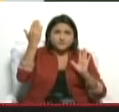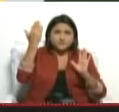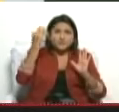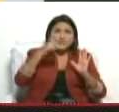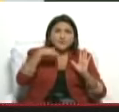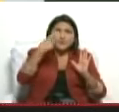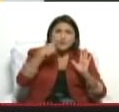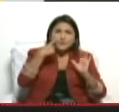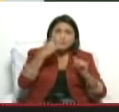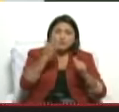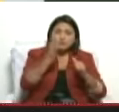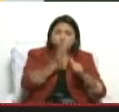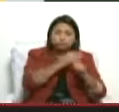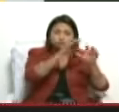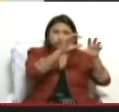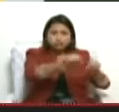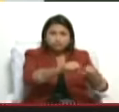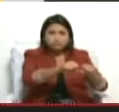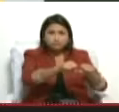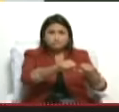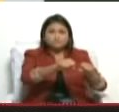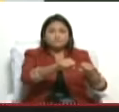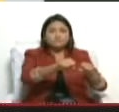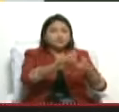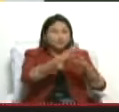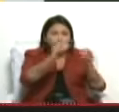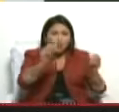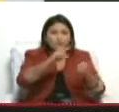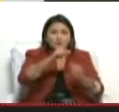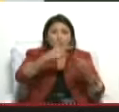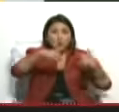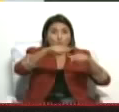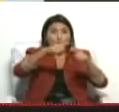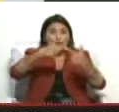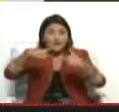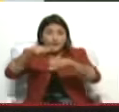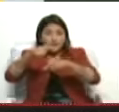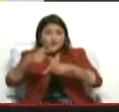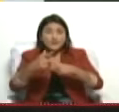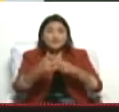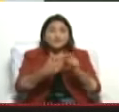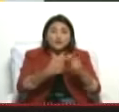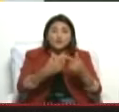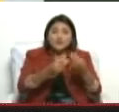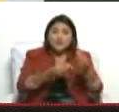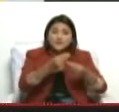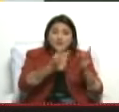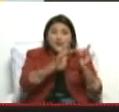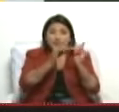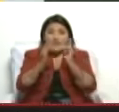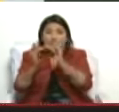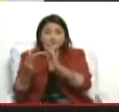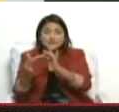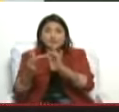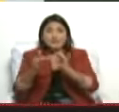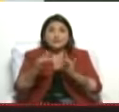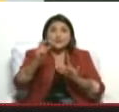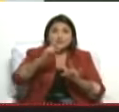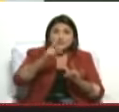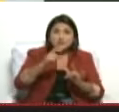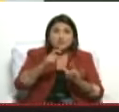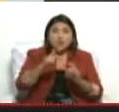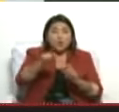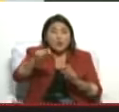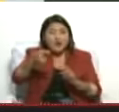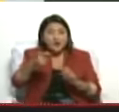de haber tomado y asegurado todas las instalaciones realizar los enlaces necesarios con los medios de